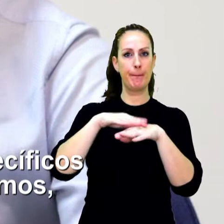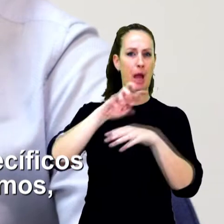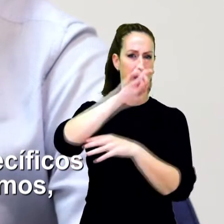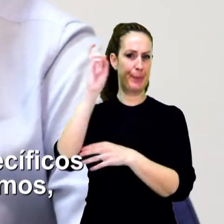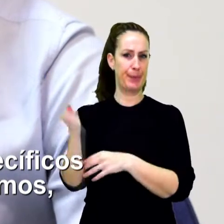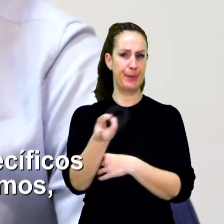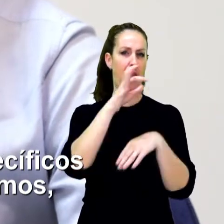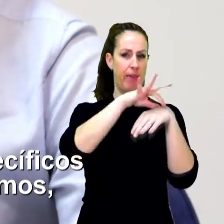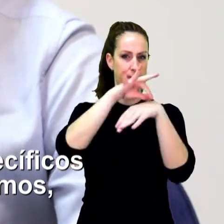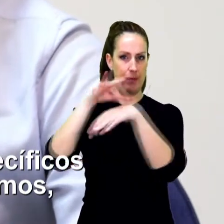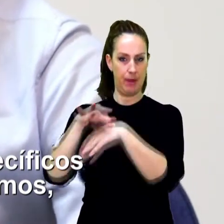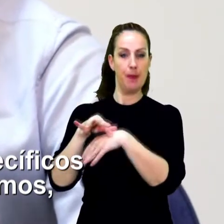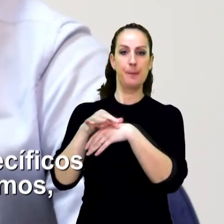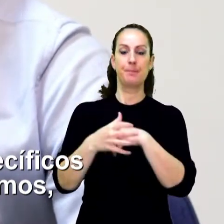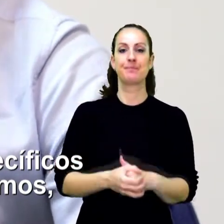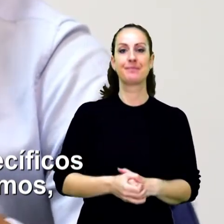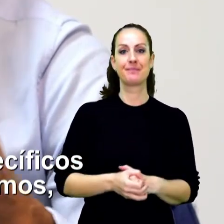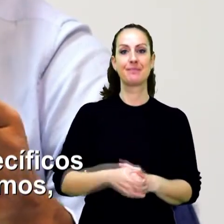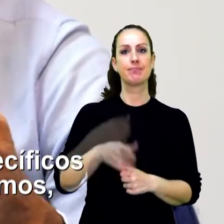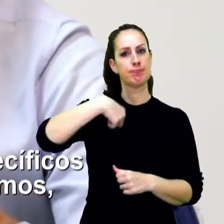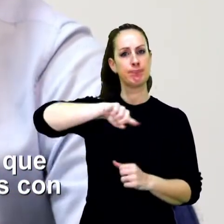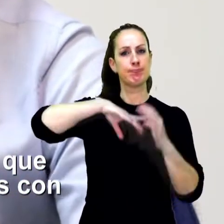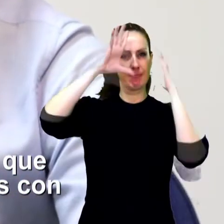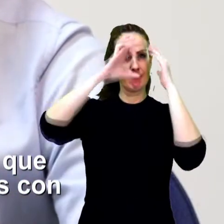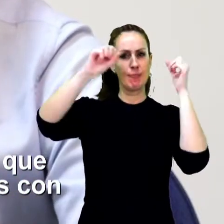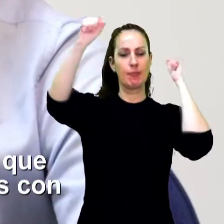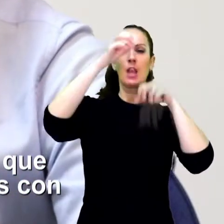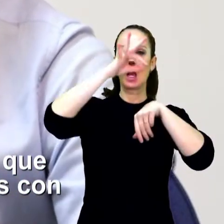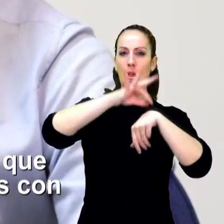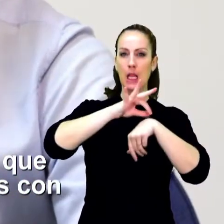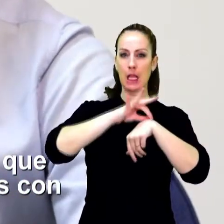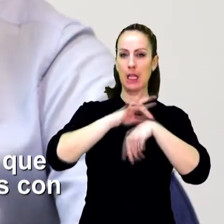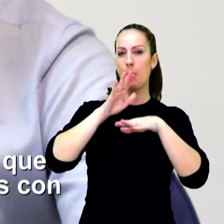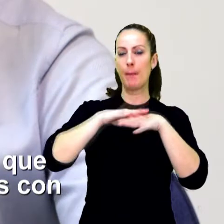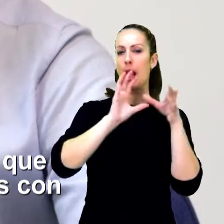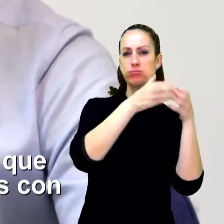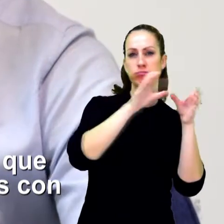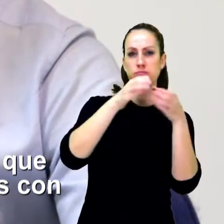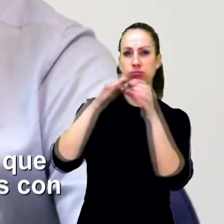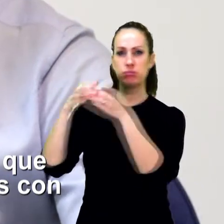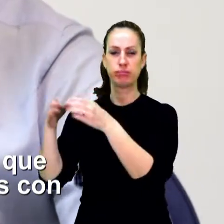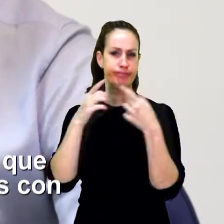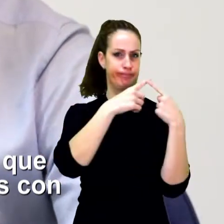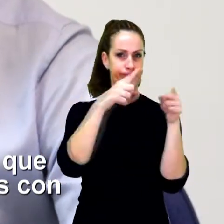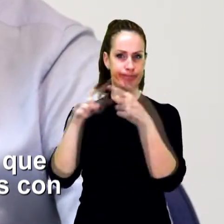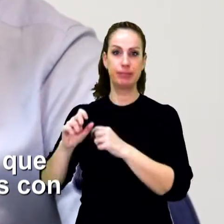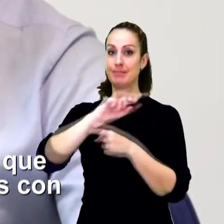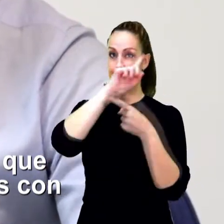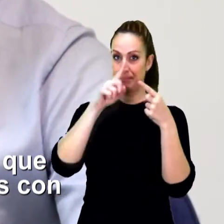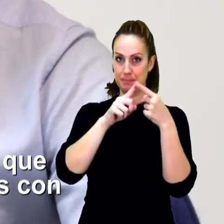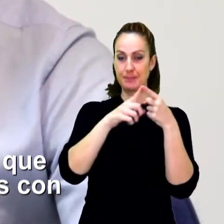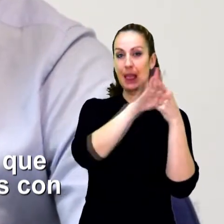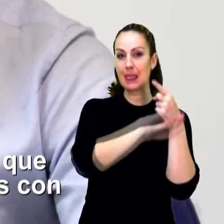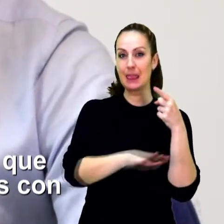muy específicos para las distintas patologías. Y así tenemos pues, protocolos clínicos asistenciales que van